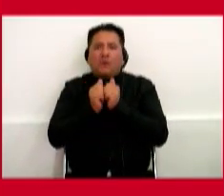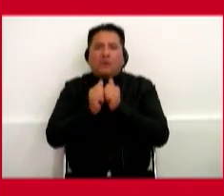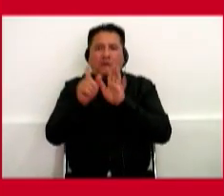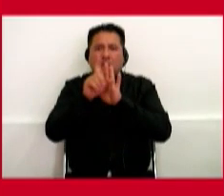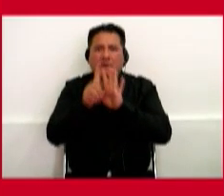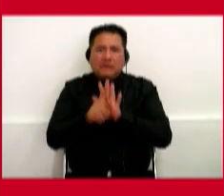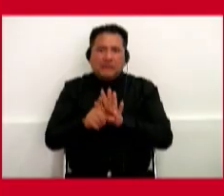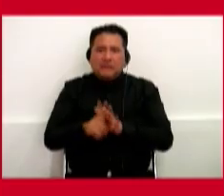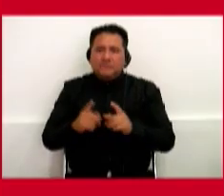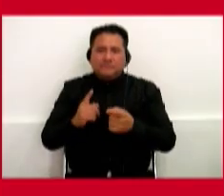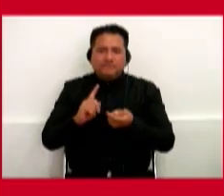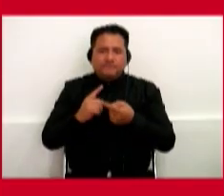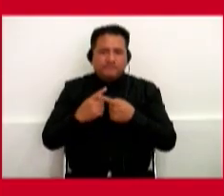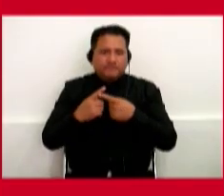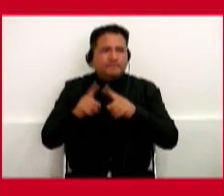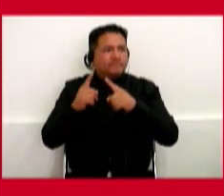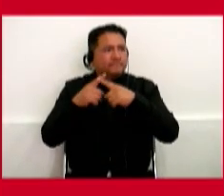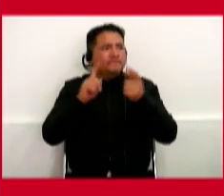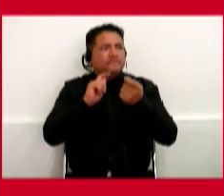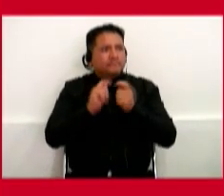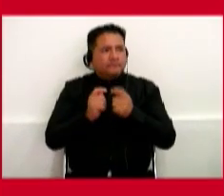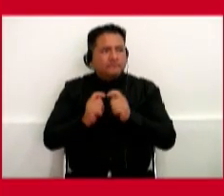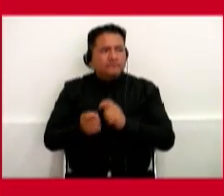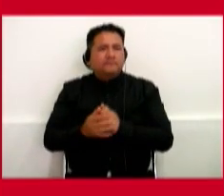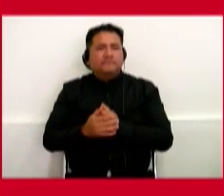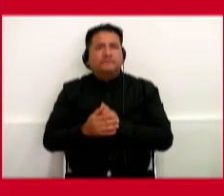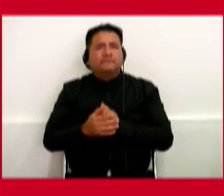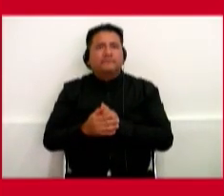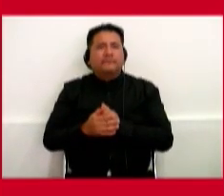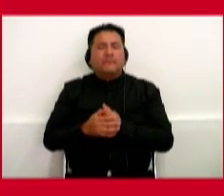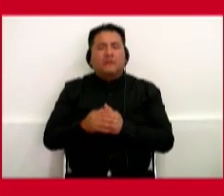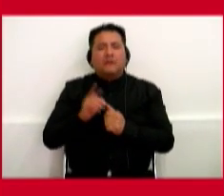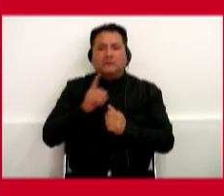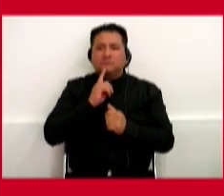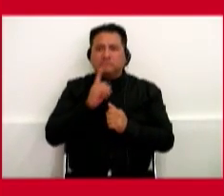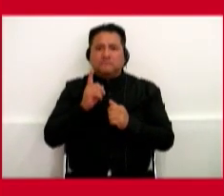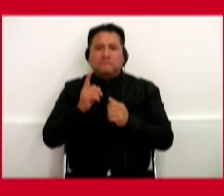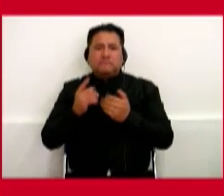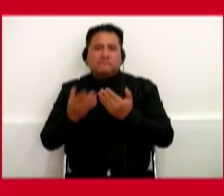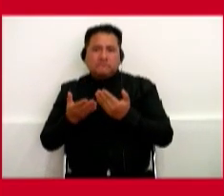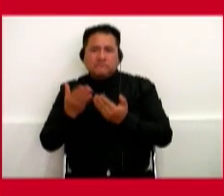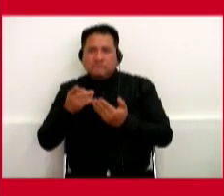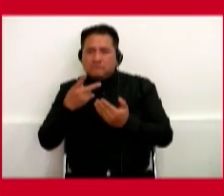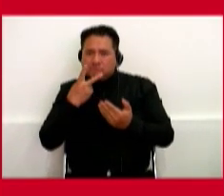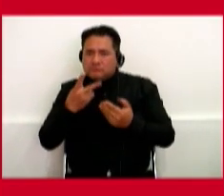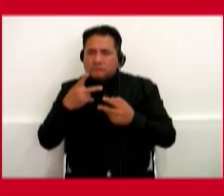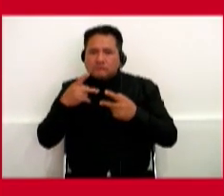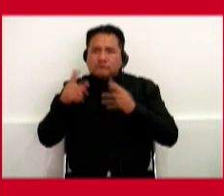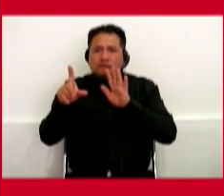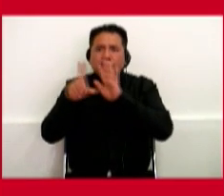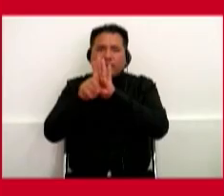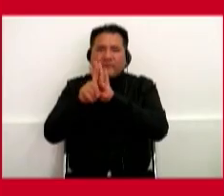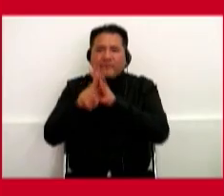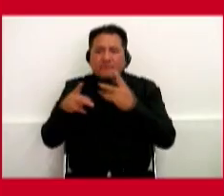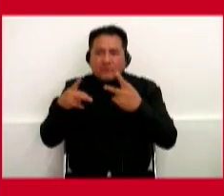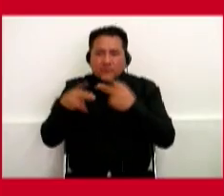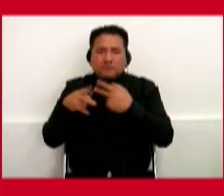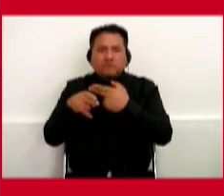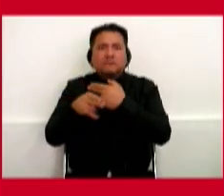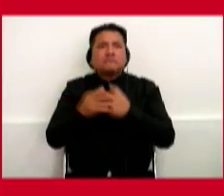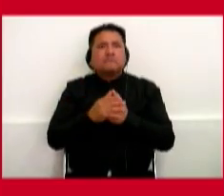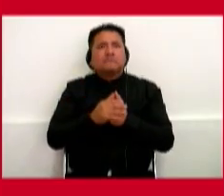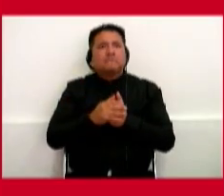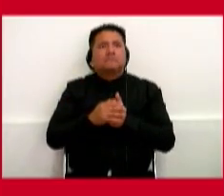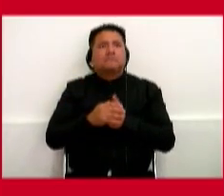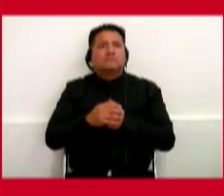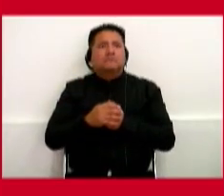variables en toda su extensión. Son cosas que podemos ir chequeando para ver si efectivamente la ley de corte va a ser un tema muy relevante o quizás